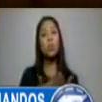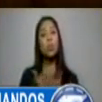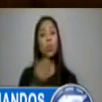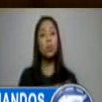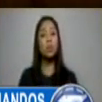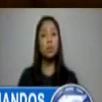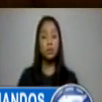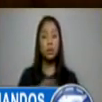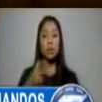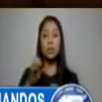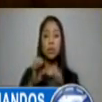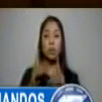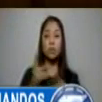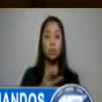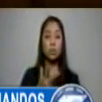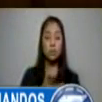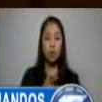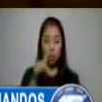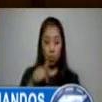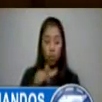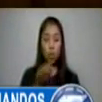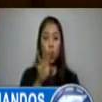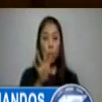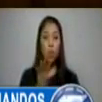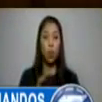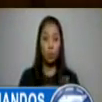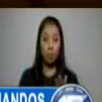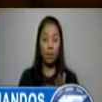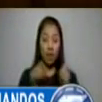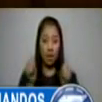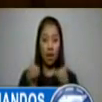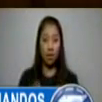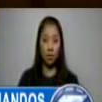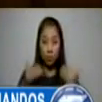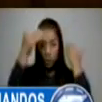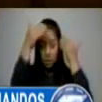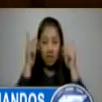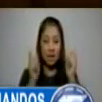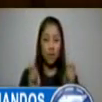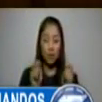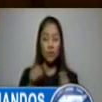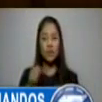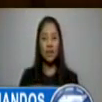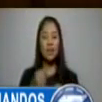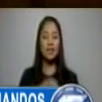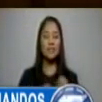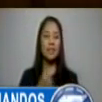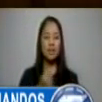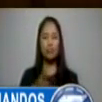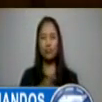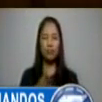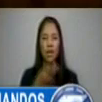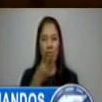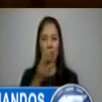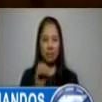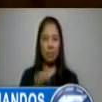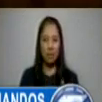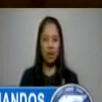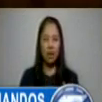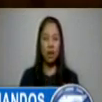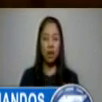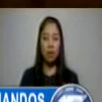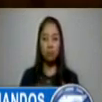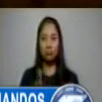guatemalteca. Hoy, 4.000 de los graduandos de este año, un poco más de 30.000, es